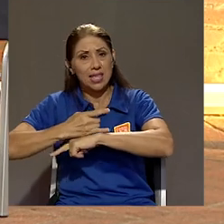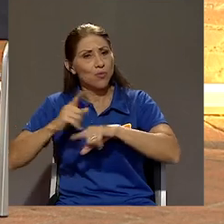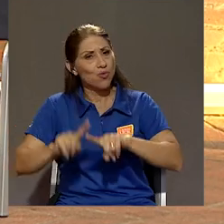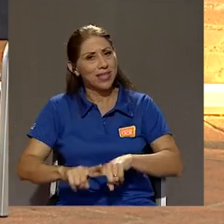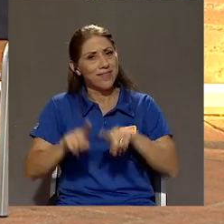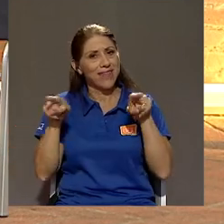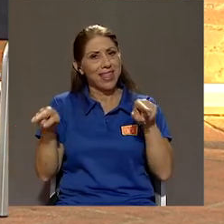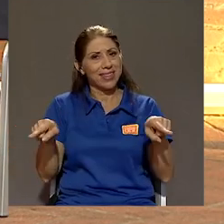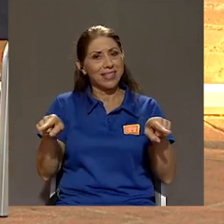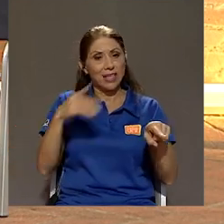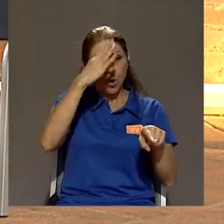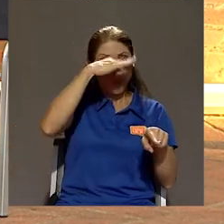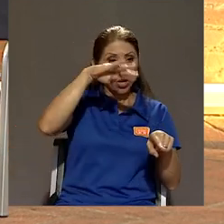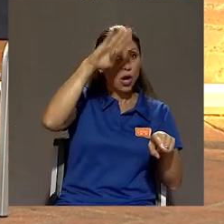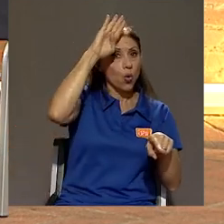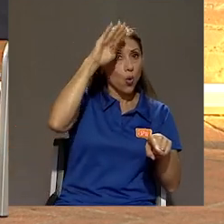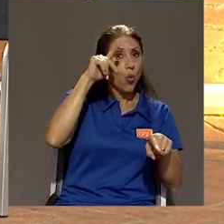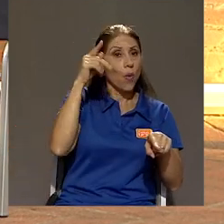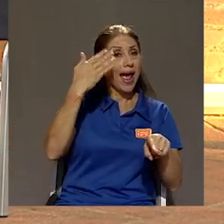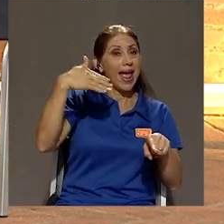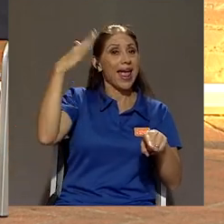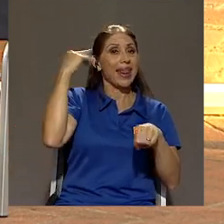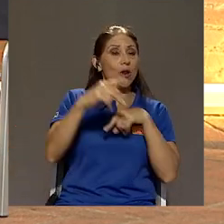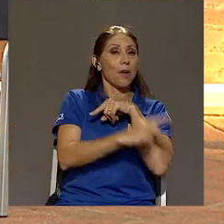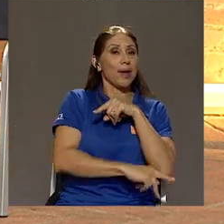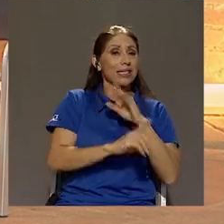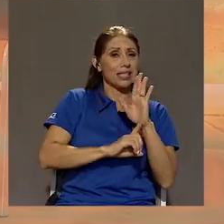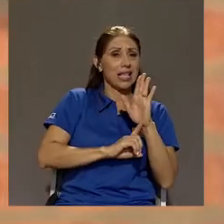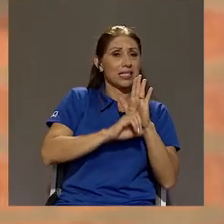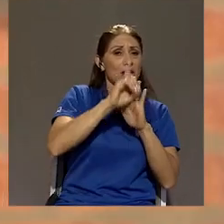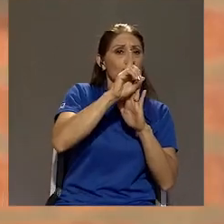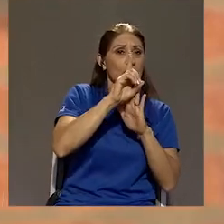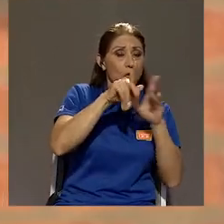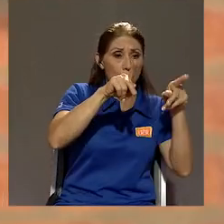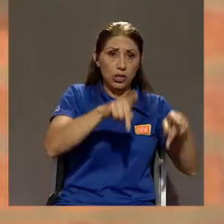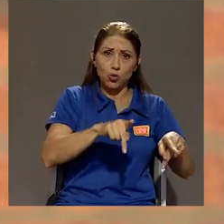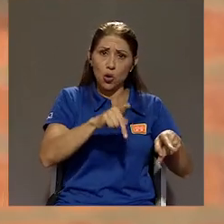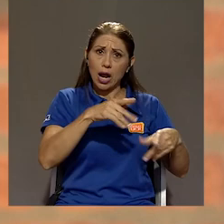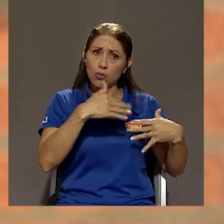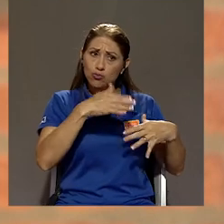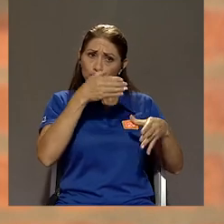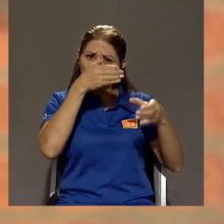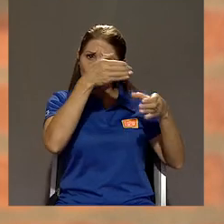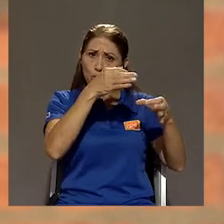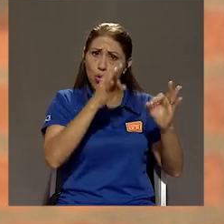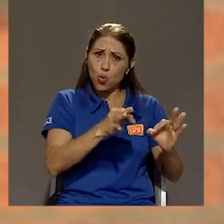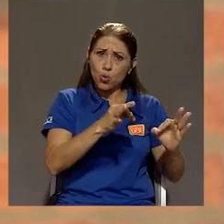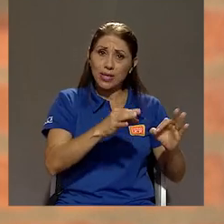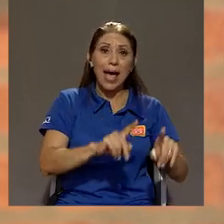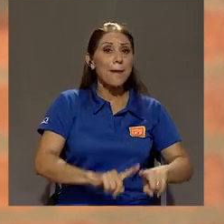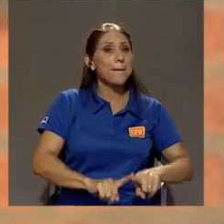muy desarrollada, con una población muy culta, ¿verdad? Mientras que la población haitiana era una población